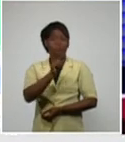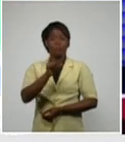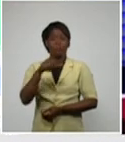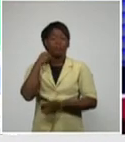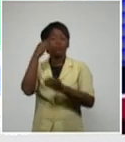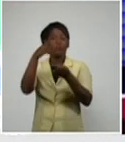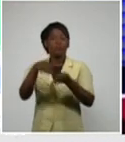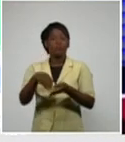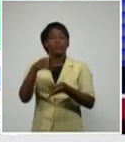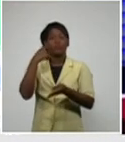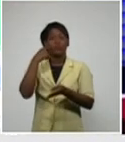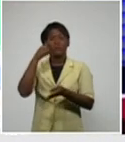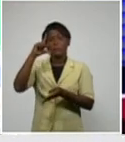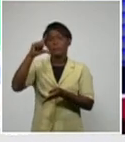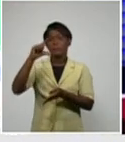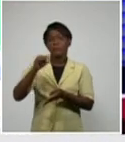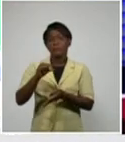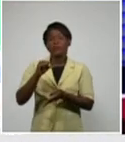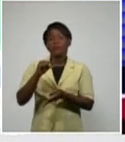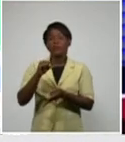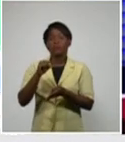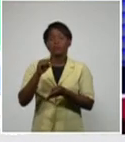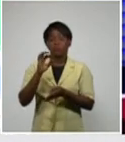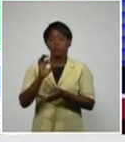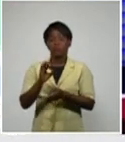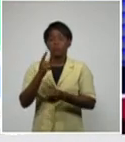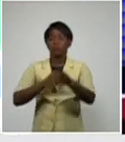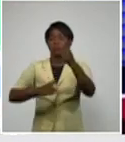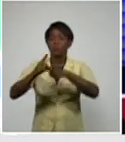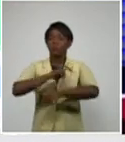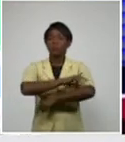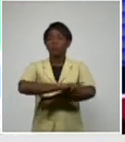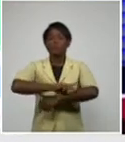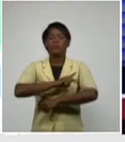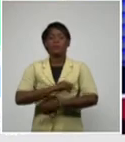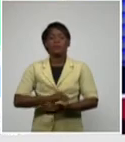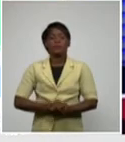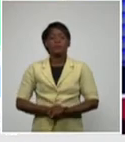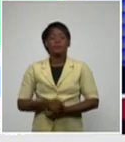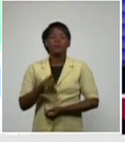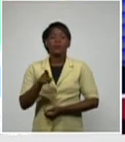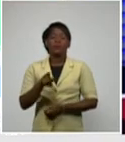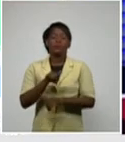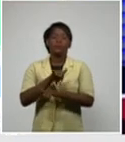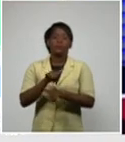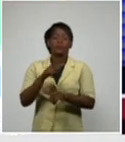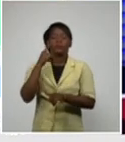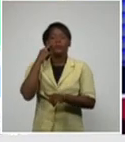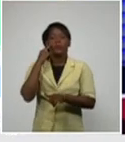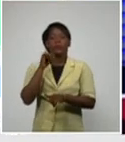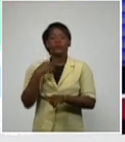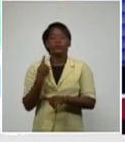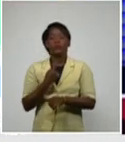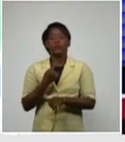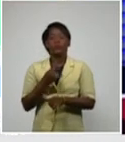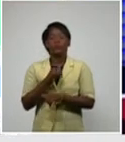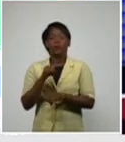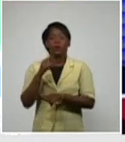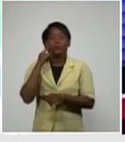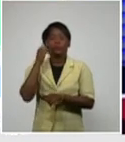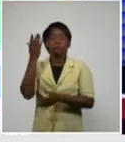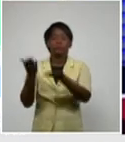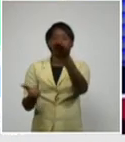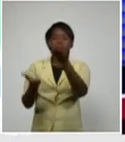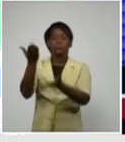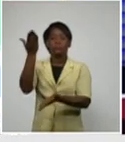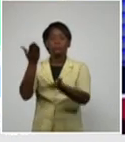aportando, que se están notificando en el mundo. Esto es un poco desigual entre países, entre